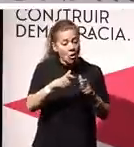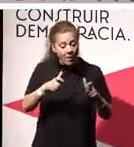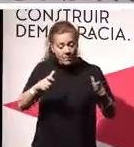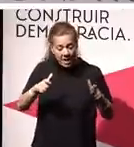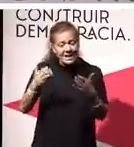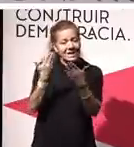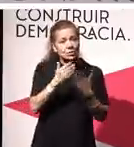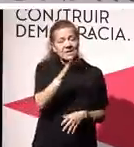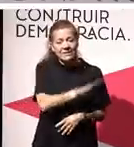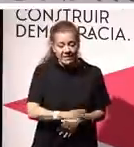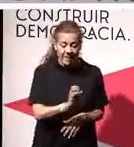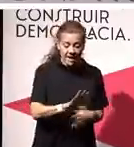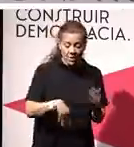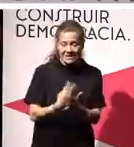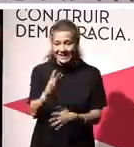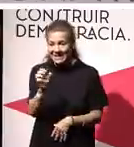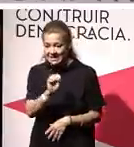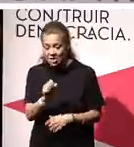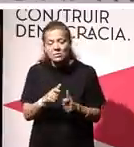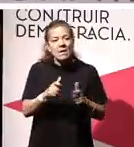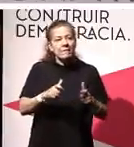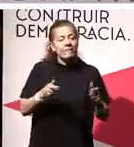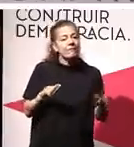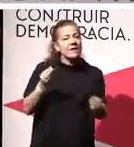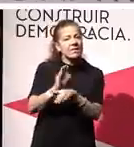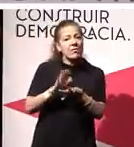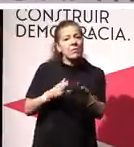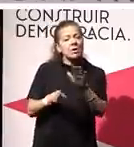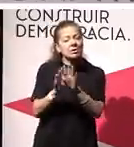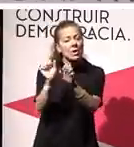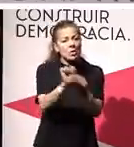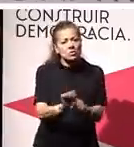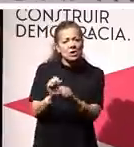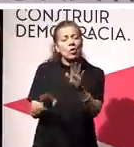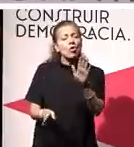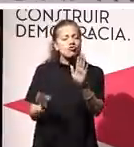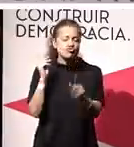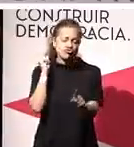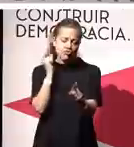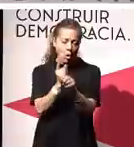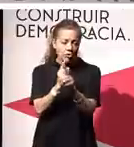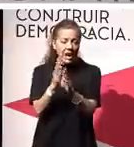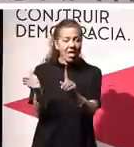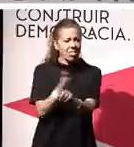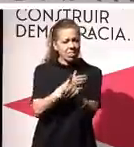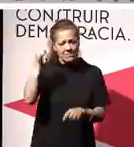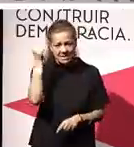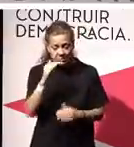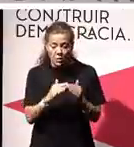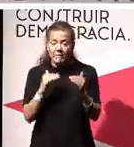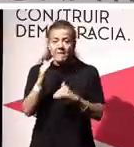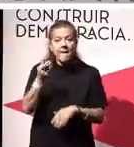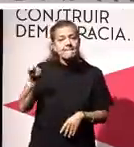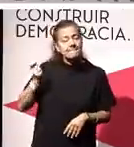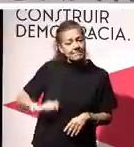las escuelas infantiles de 0 a 3 años, aumentando la financiación para seguir luchando contra las violencias machistas y a subir las pensiones